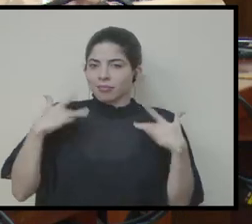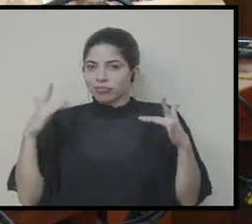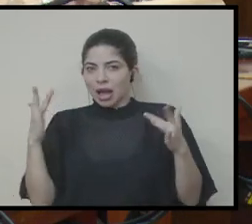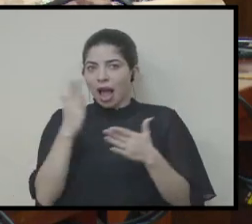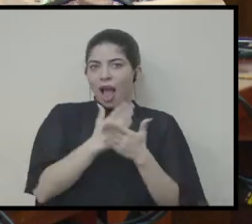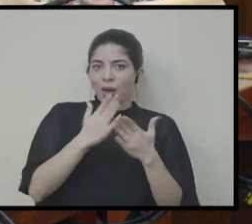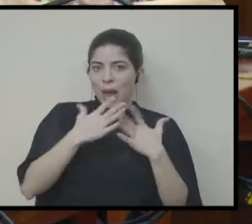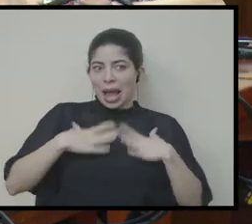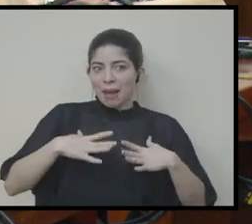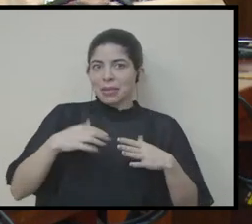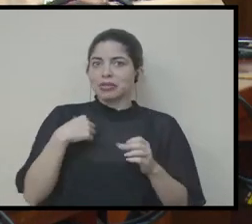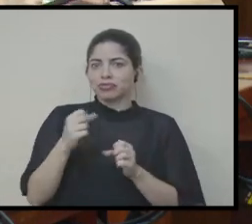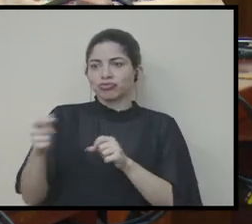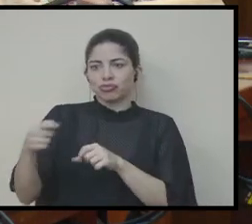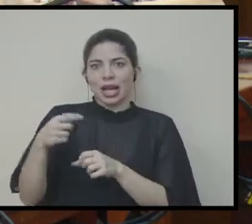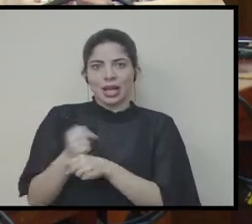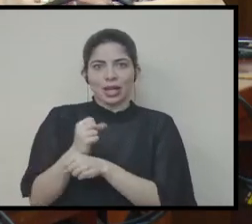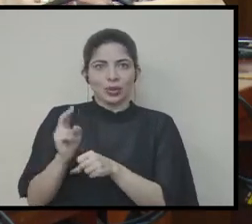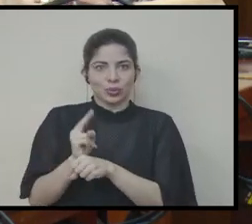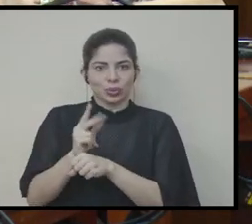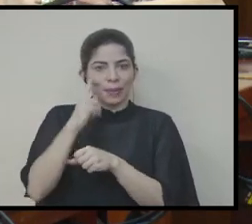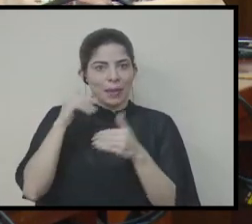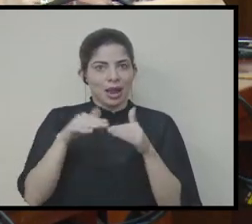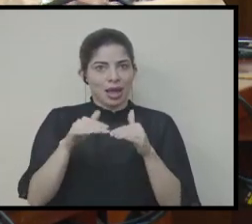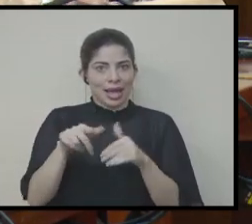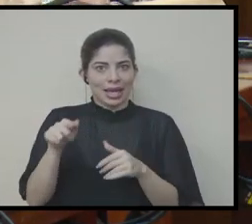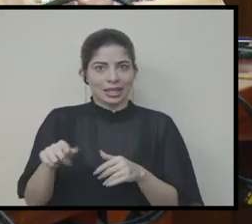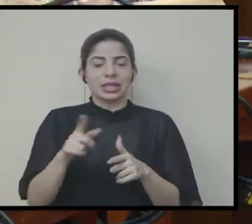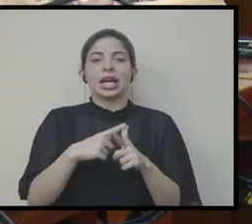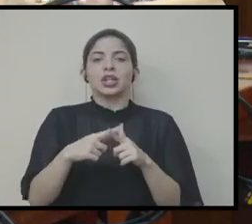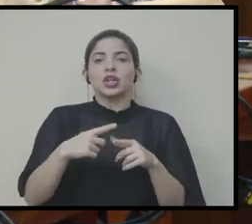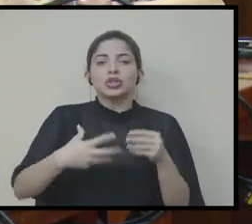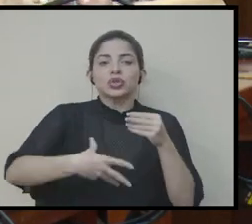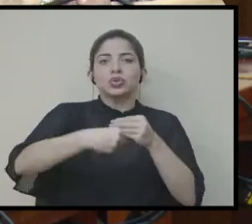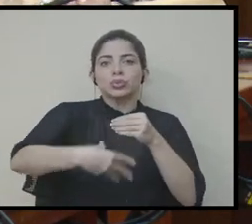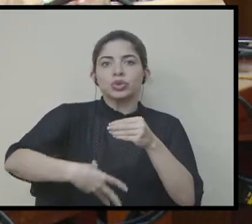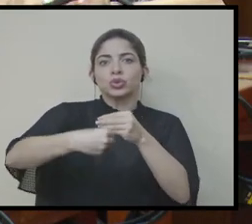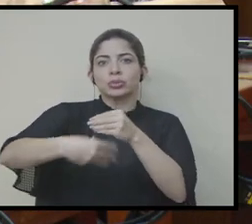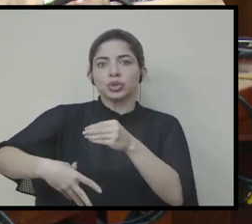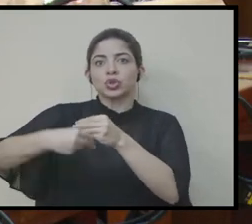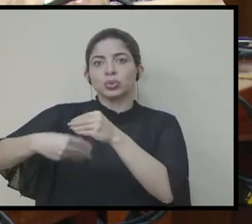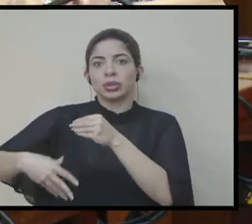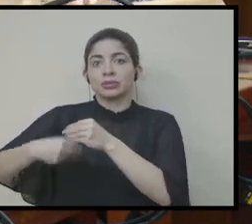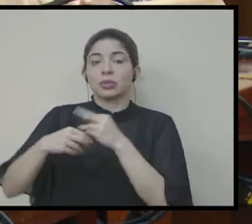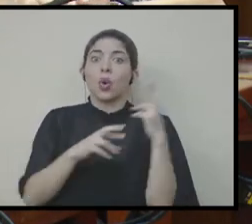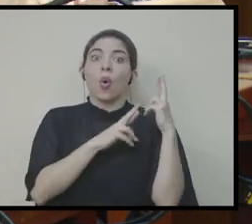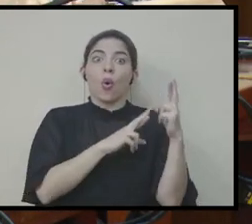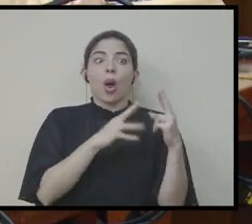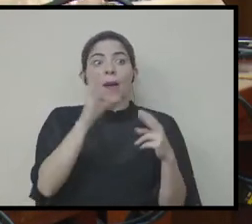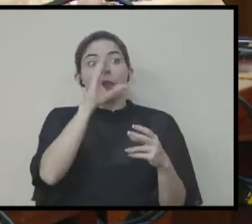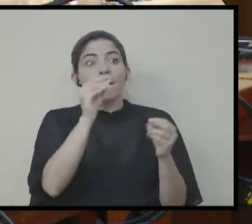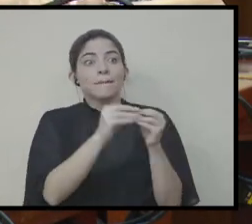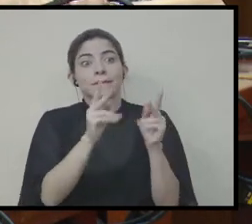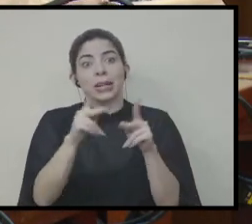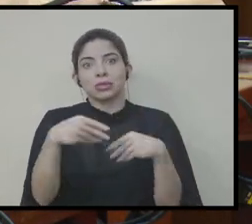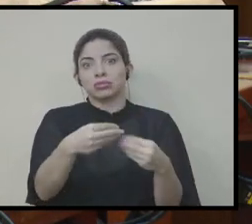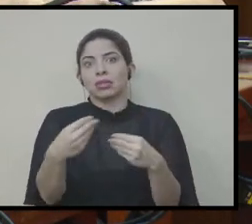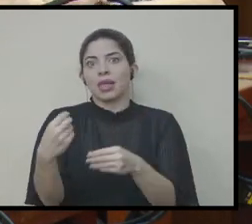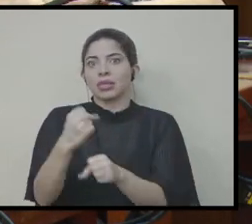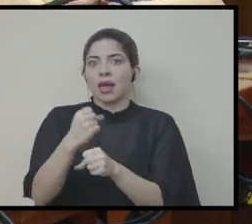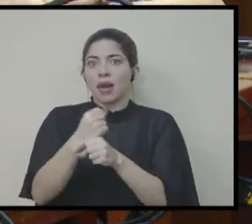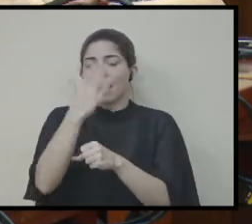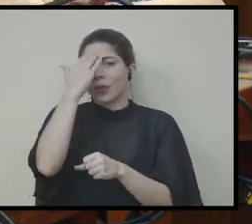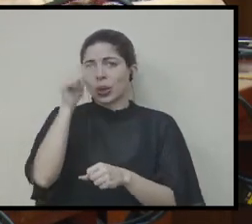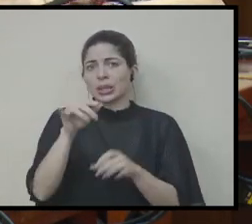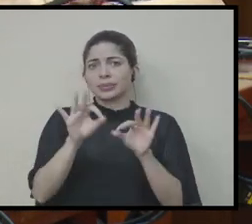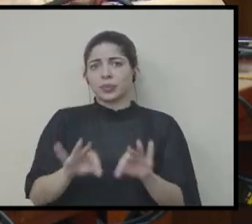ciertas camisas que lo hago con ella. Entonces, ahí van sumando. O sea, y ojalá venga para darle trabajo a más personas, porque